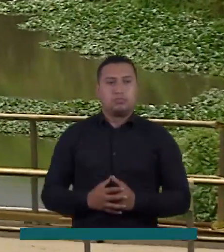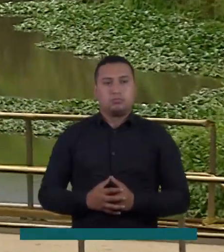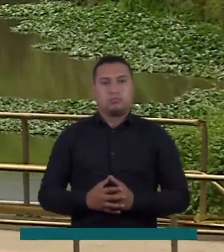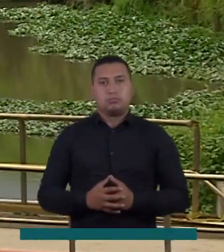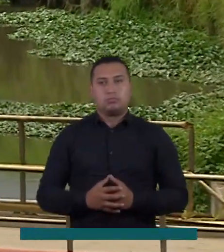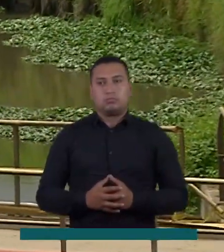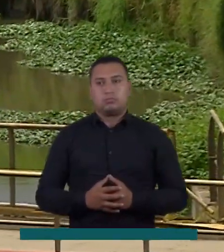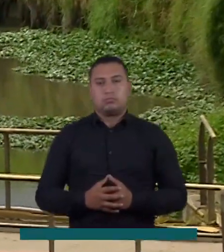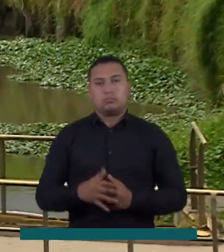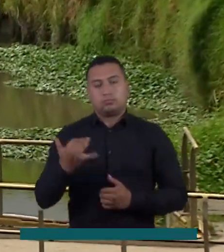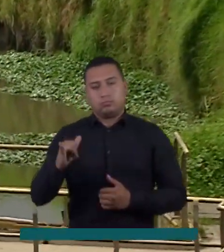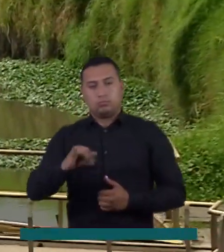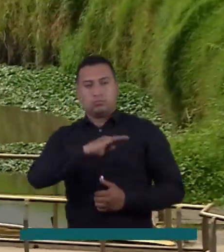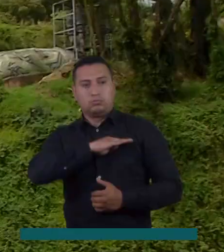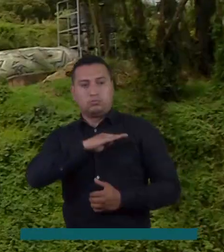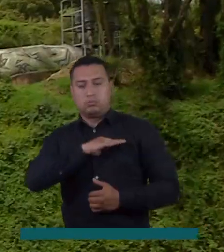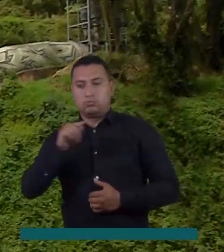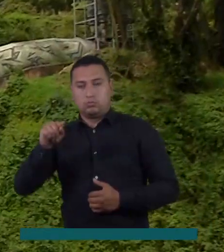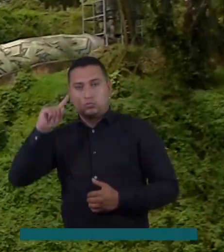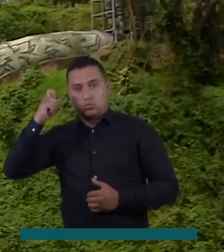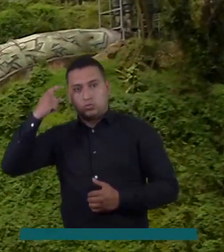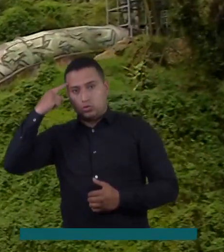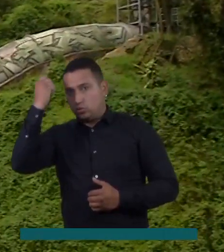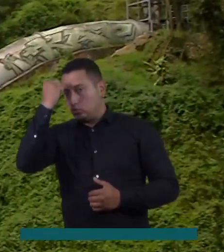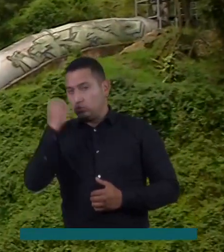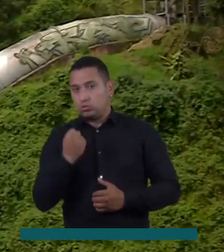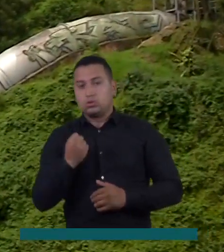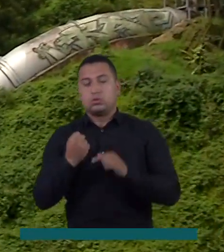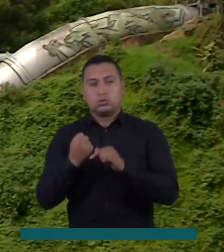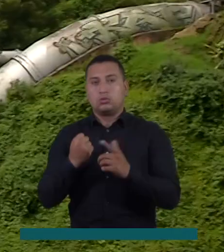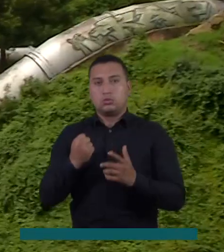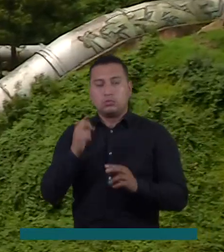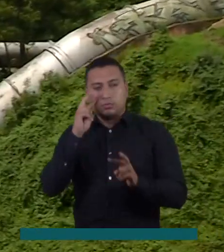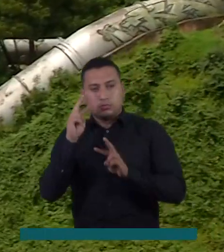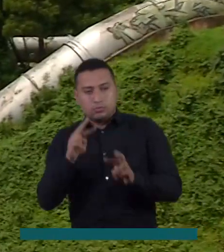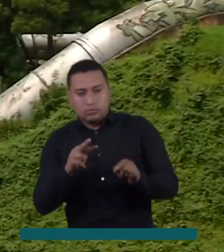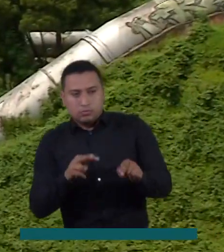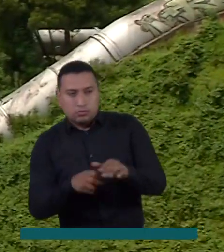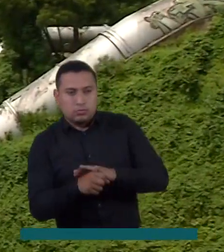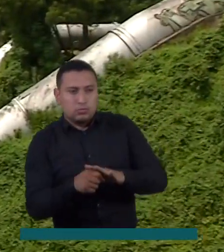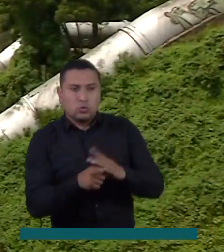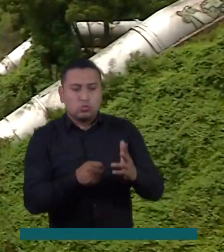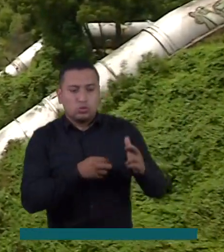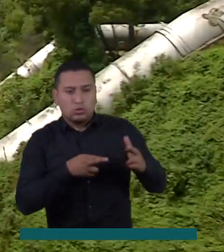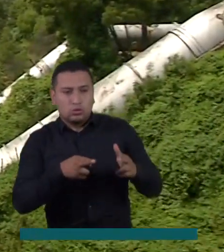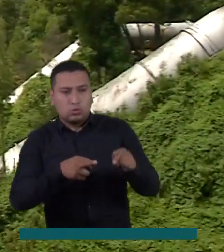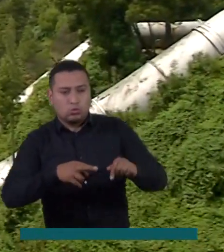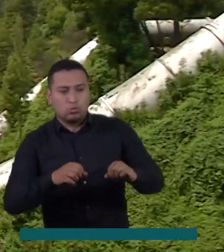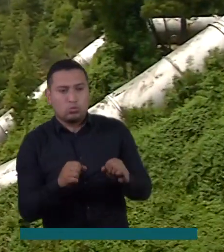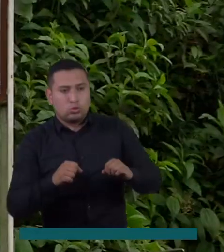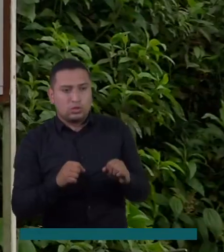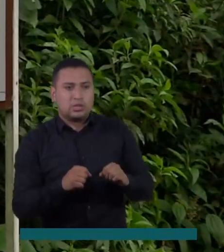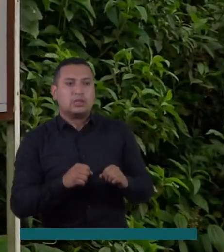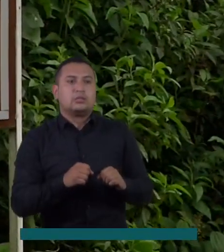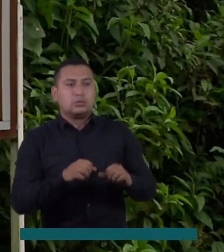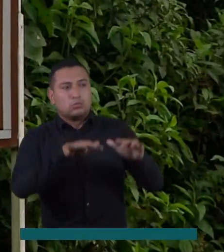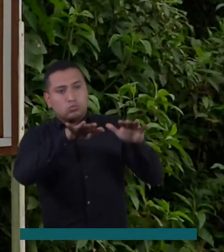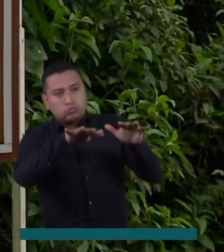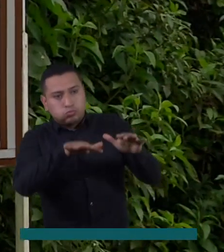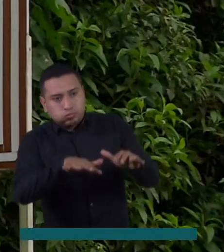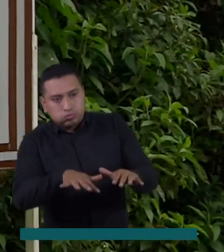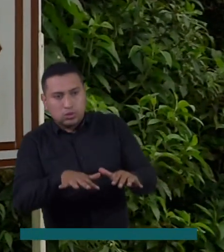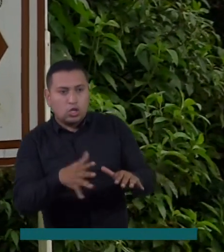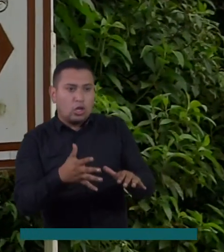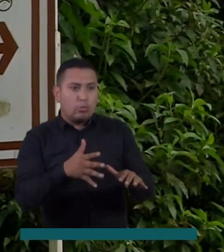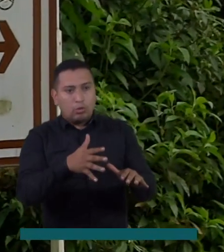el alcalde de Soacha, la apertura de las puertas de la represa Alicachín podría aumentar el nivel de río Bogotá en la cuenca baja del afluente, es